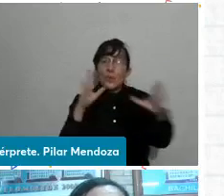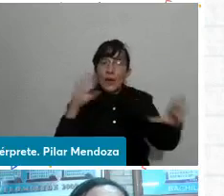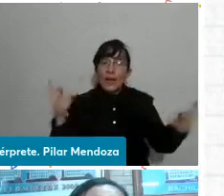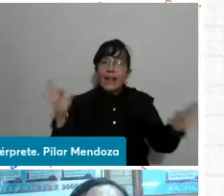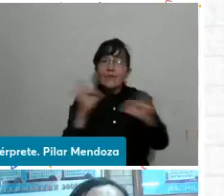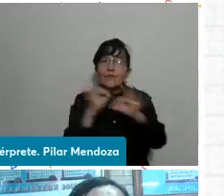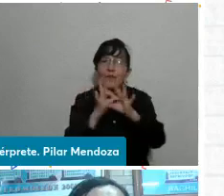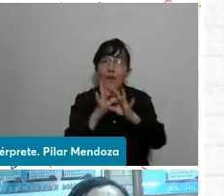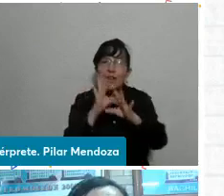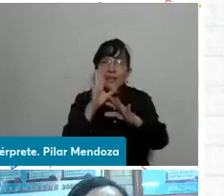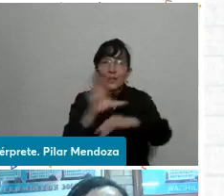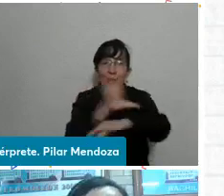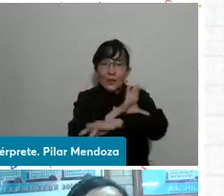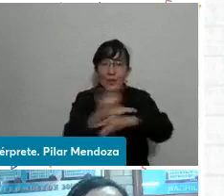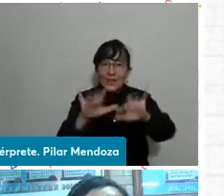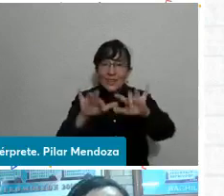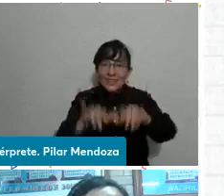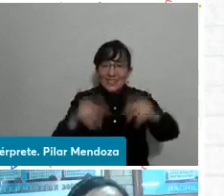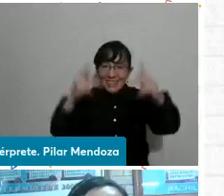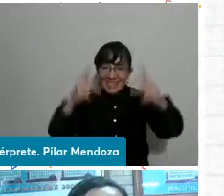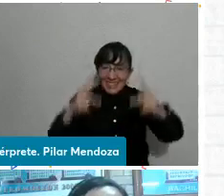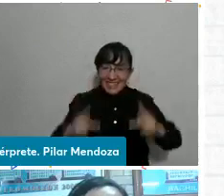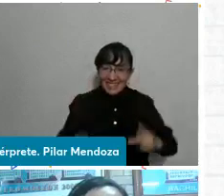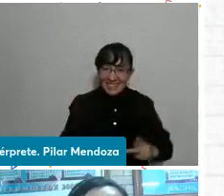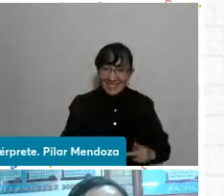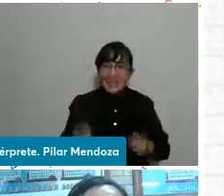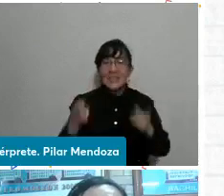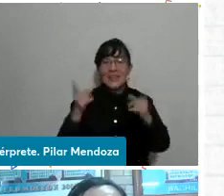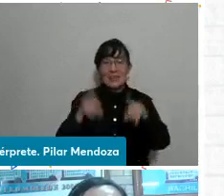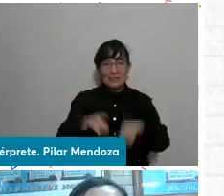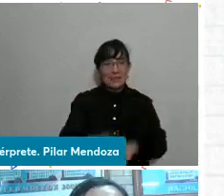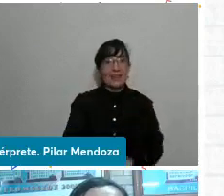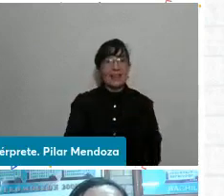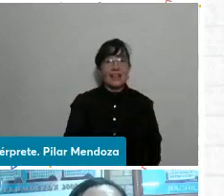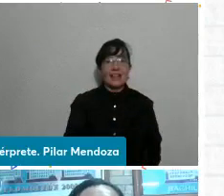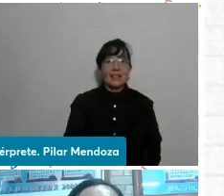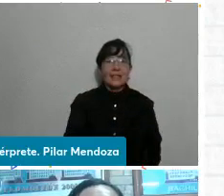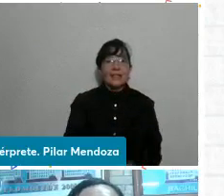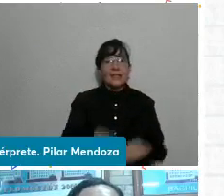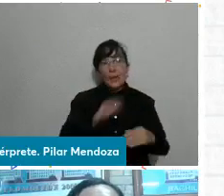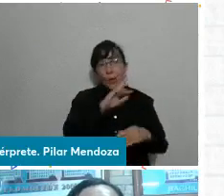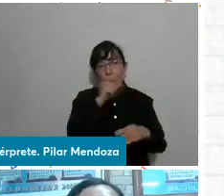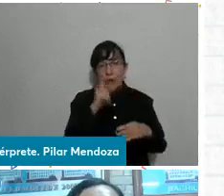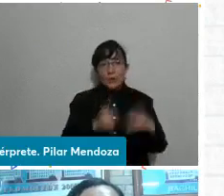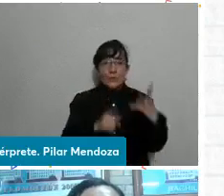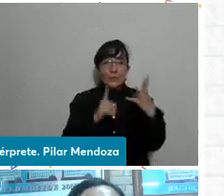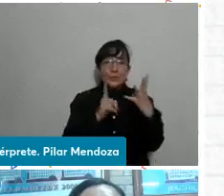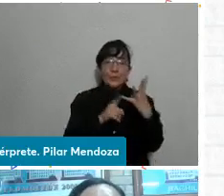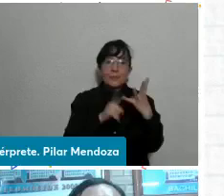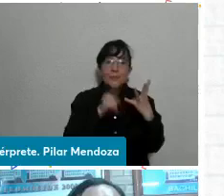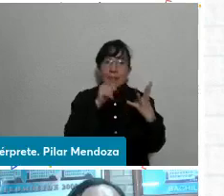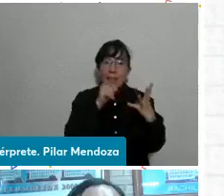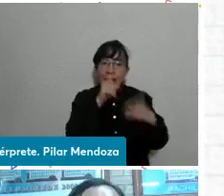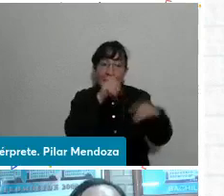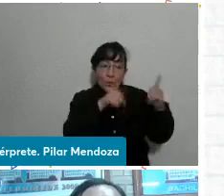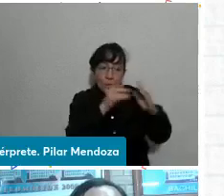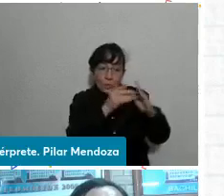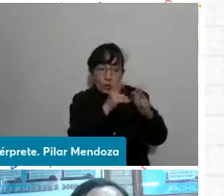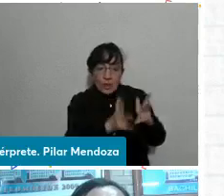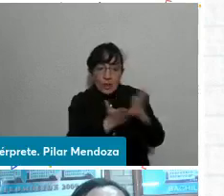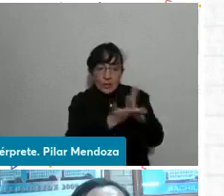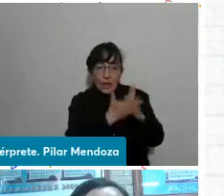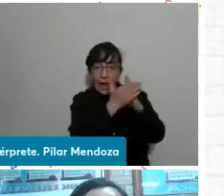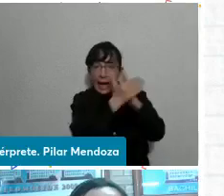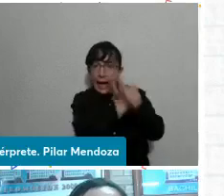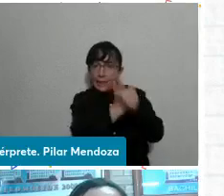Identificar las potencialidades de los estudiantes. Nos parece también que es algo que se debe trabajar desde